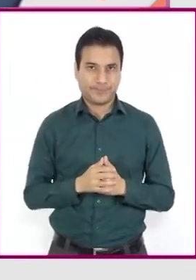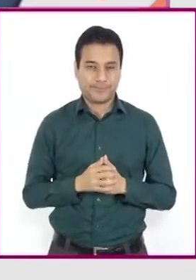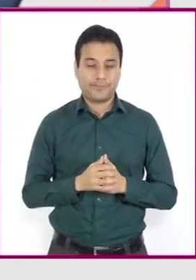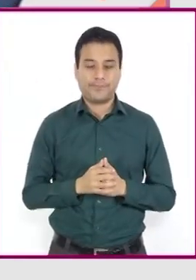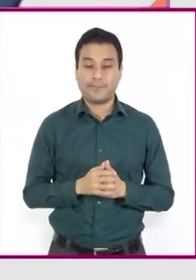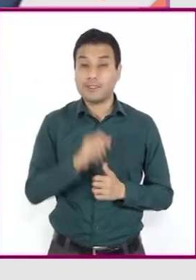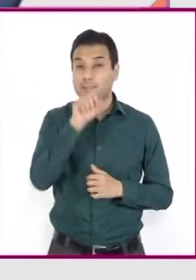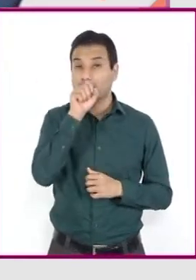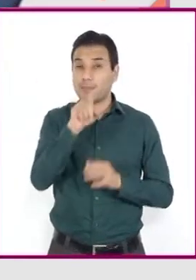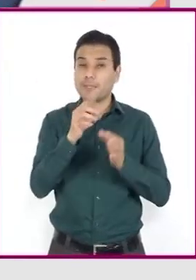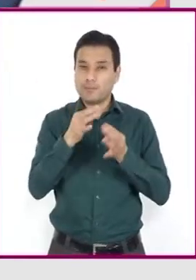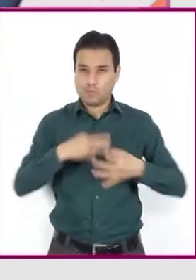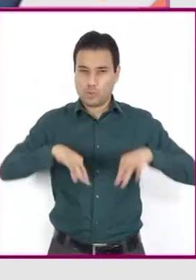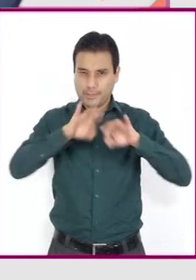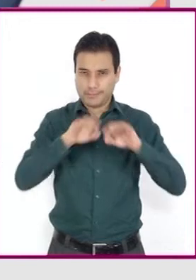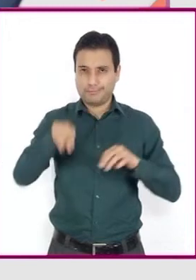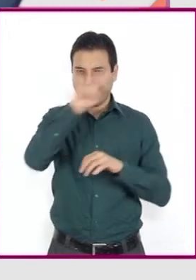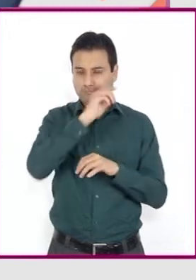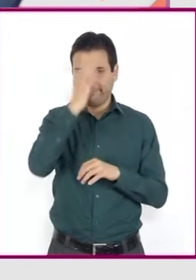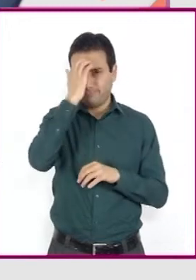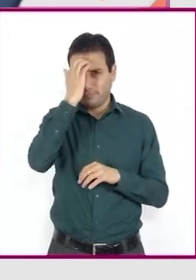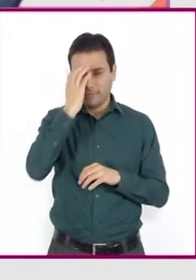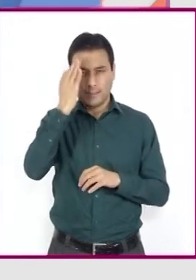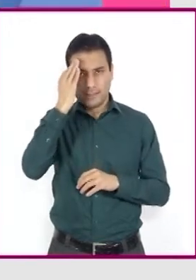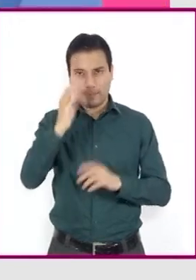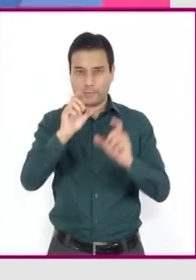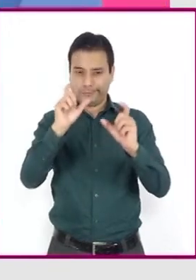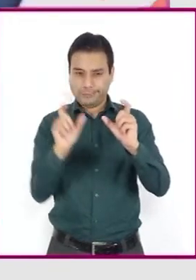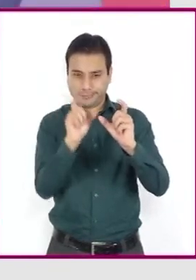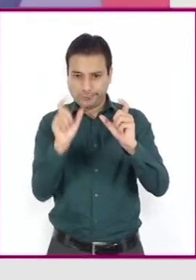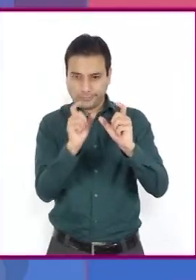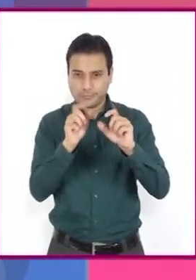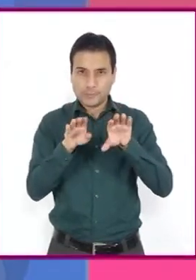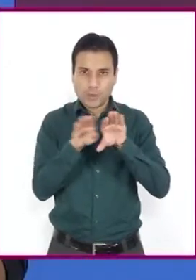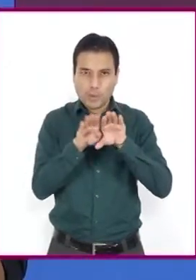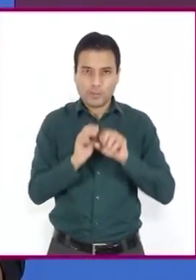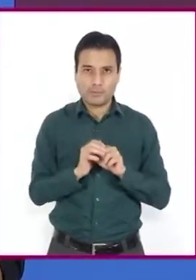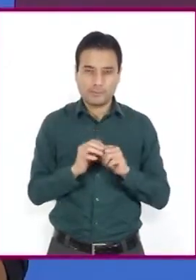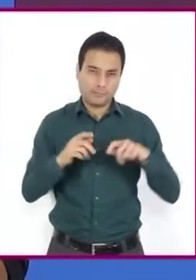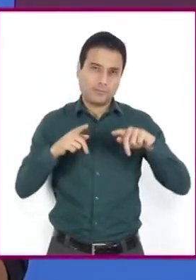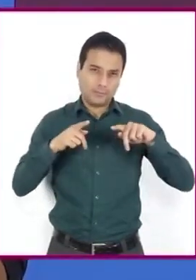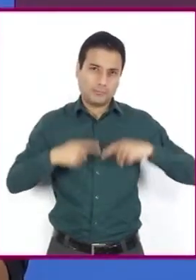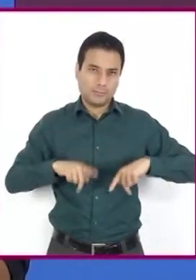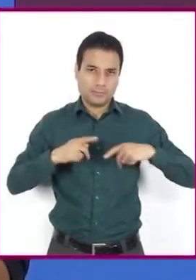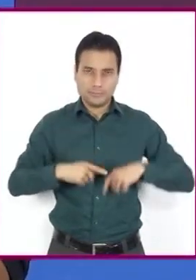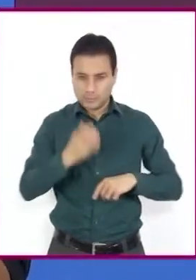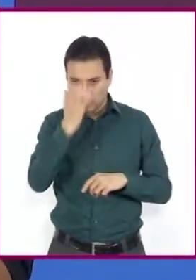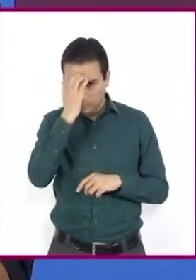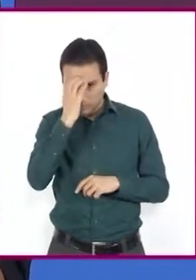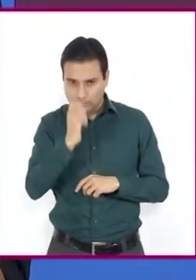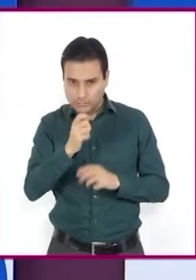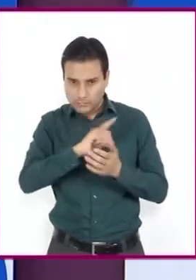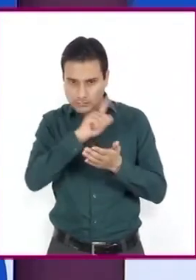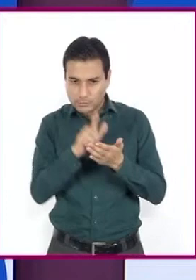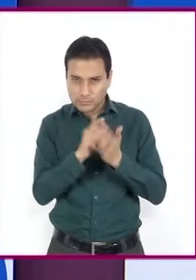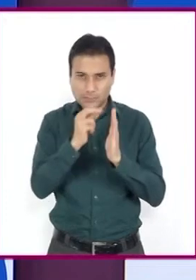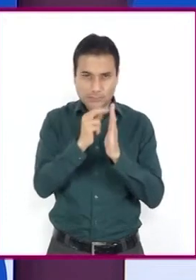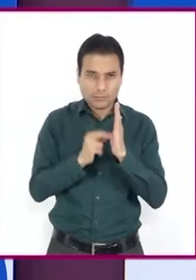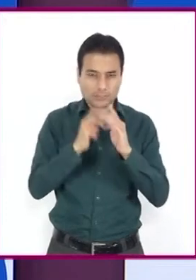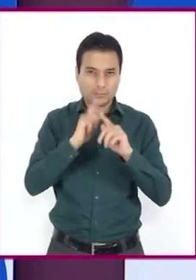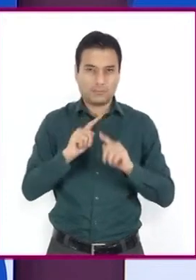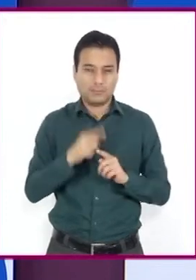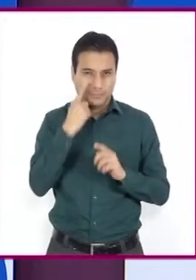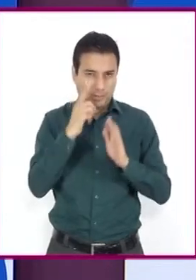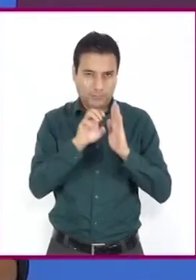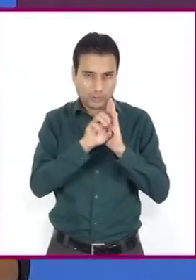es importante considerar los tiempos de conjugación para que el lector sepa cómo se encuentra esa norma, ley o reglamento. Por